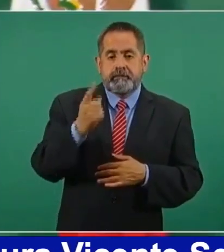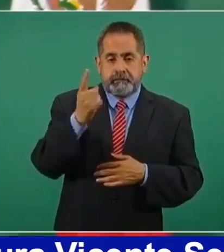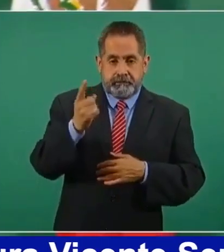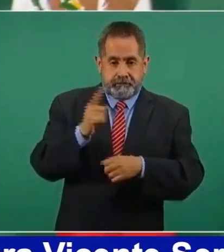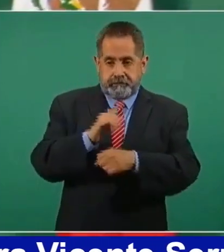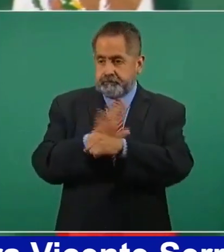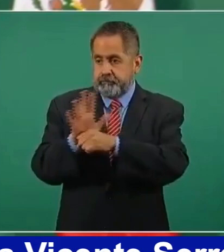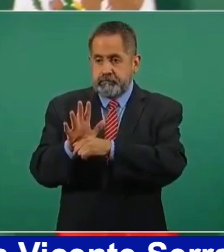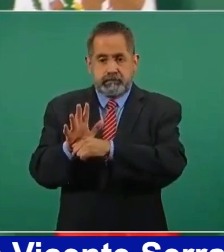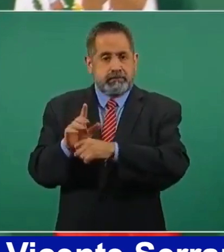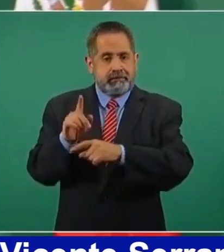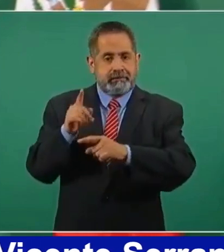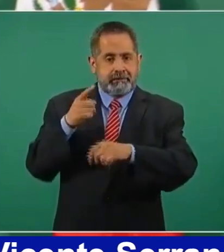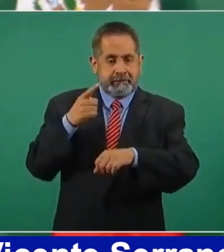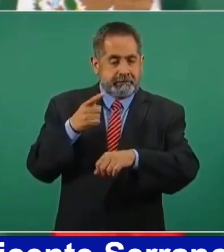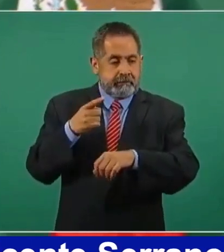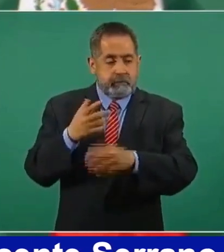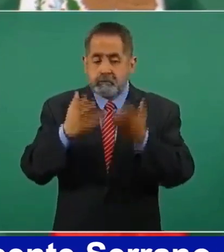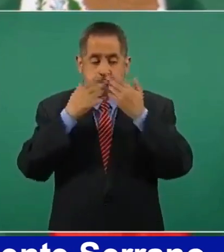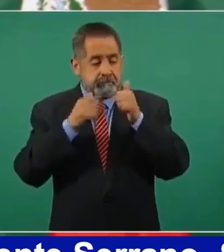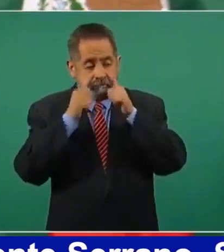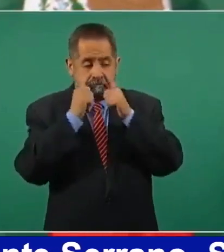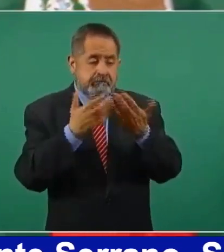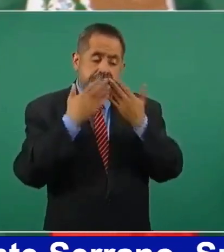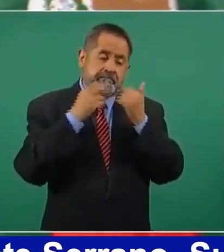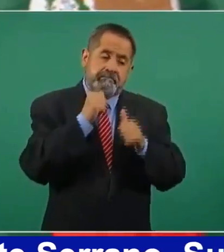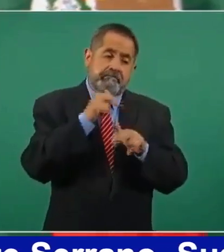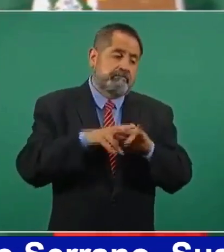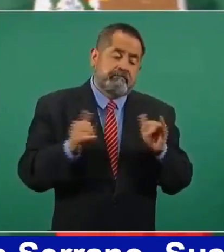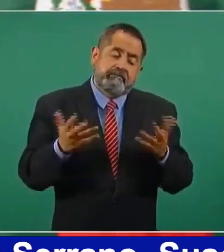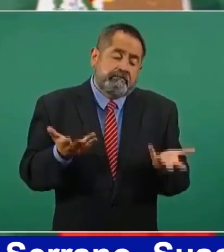COVID sin atención médica,